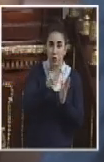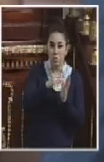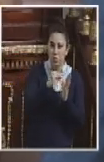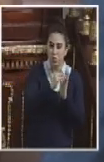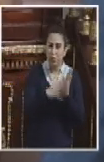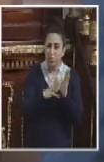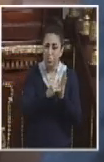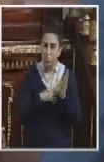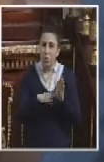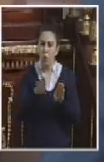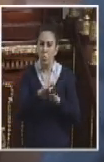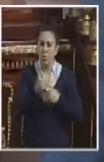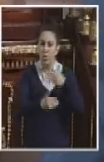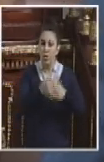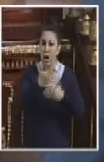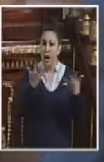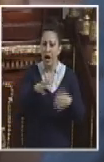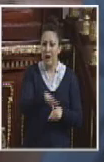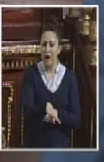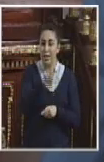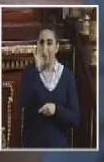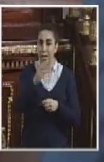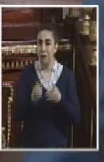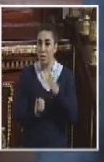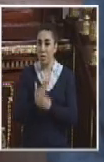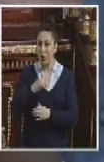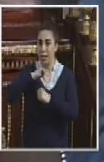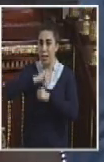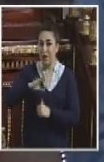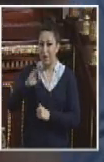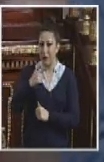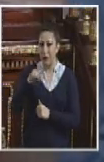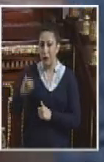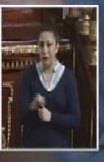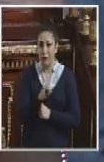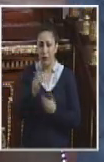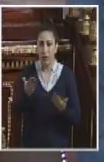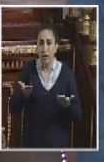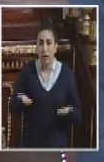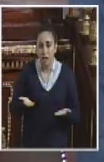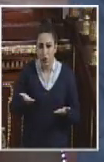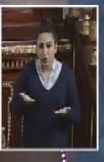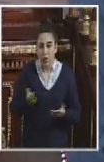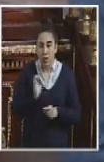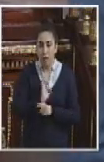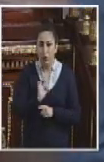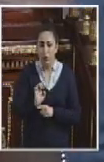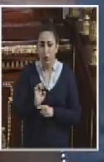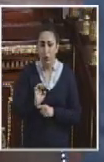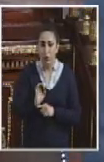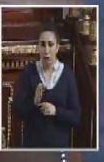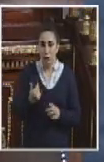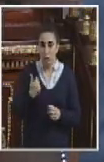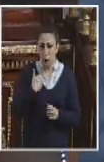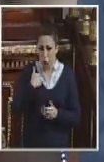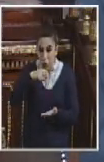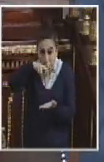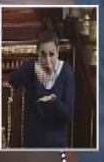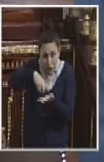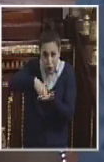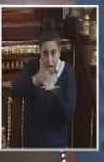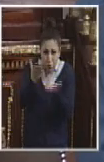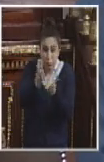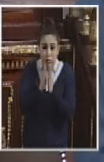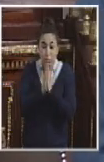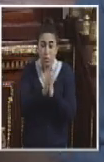este mecanismo de elección, de tal suerte que, en primer lugar, yo rogaría